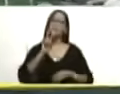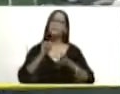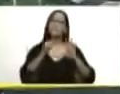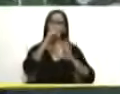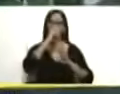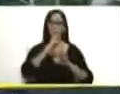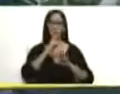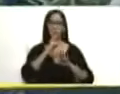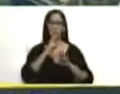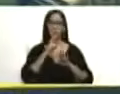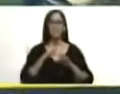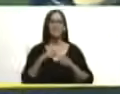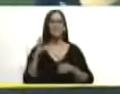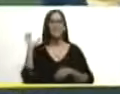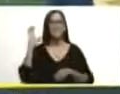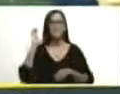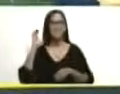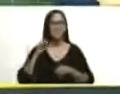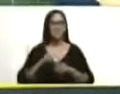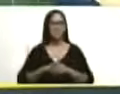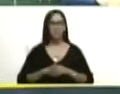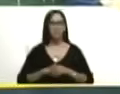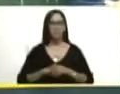años de existencia,